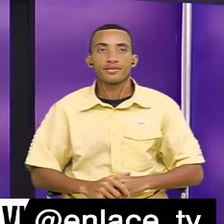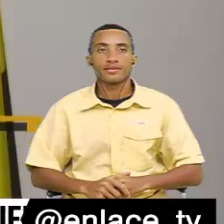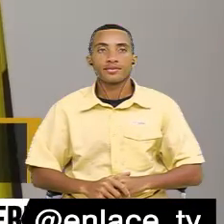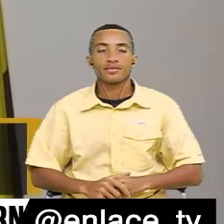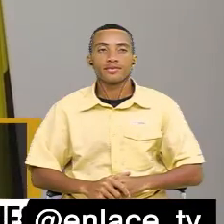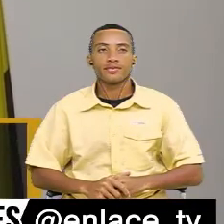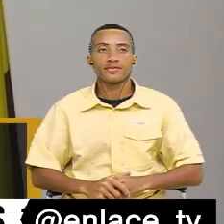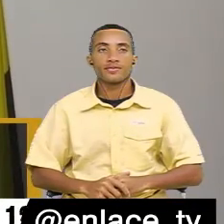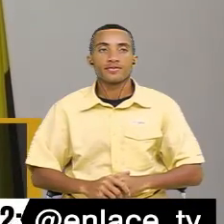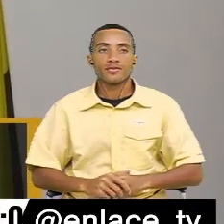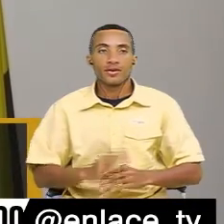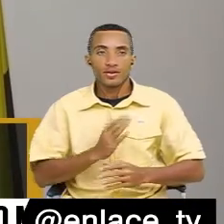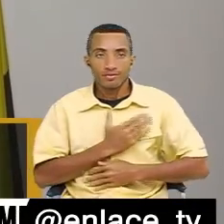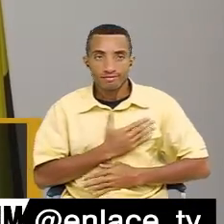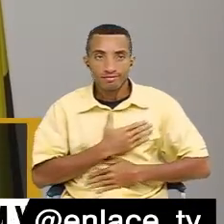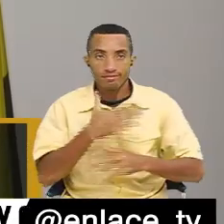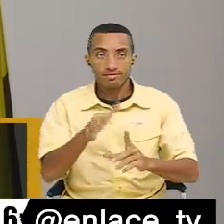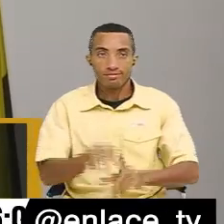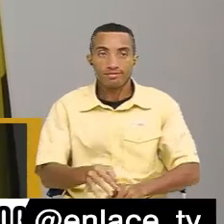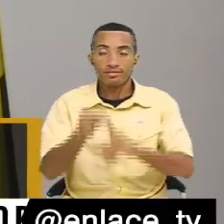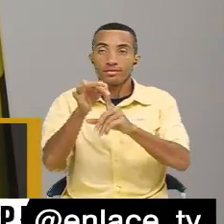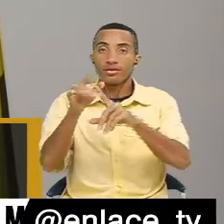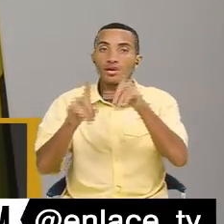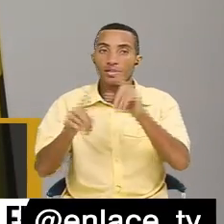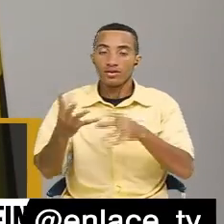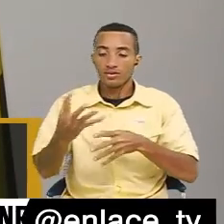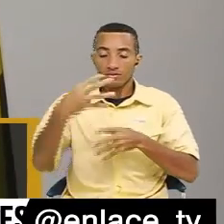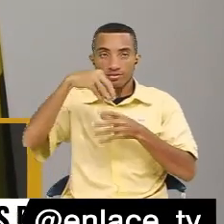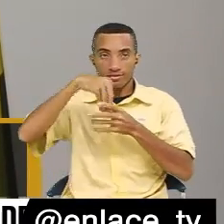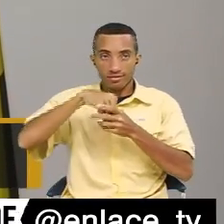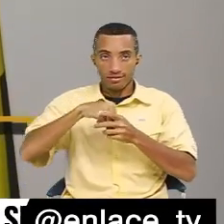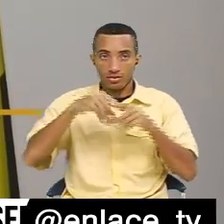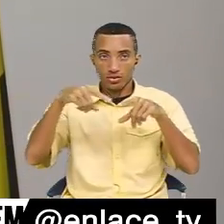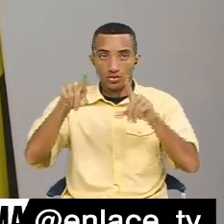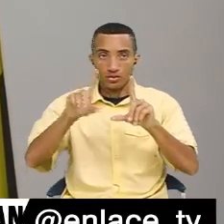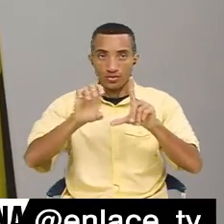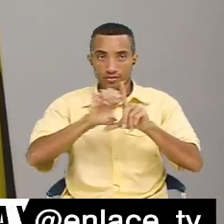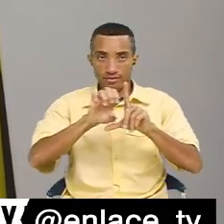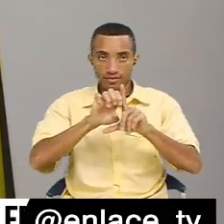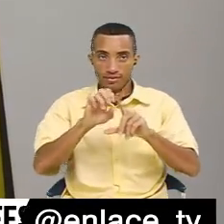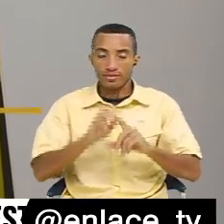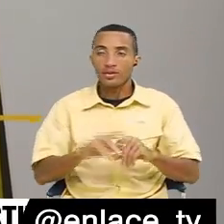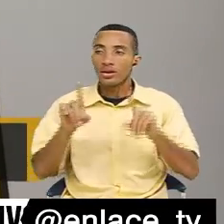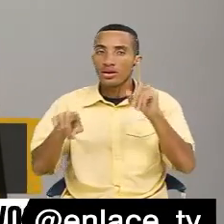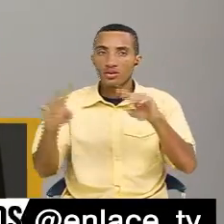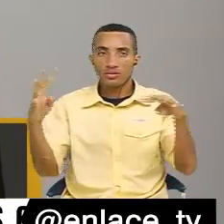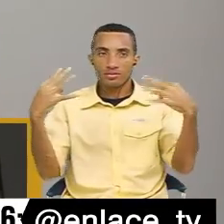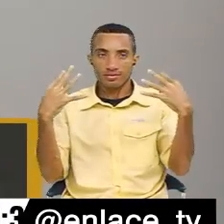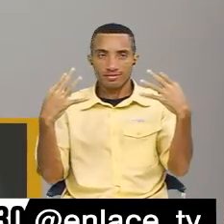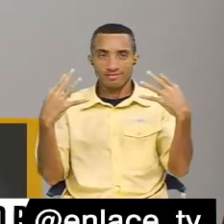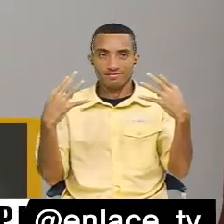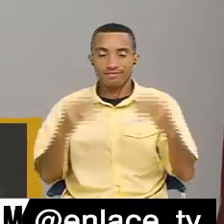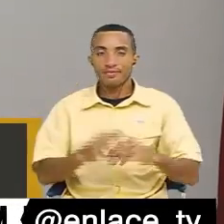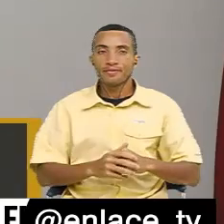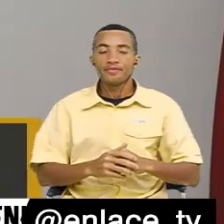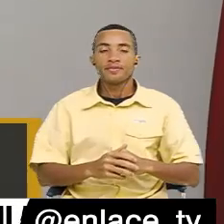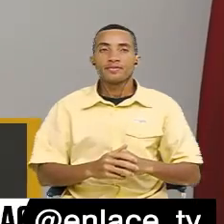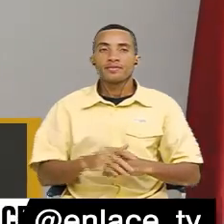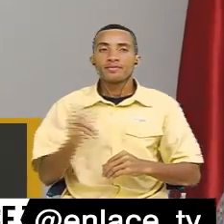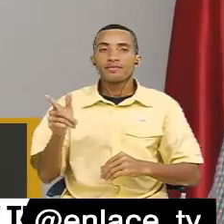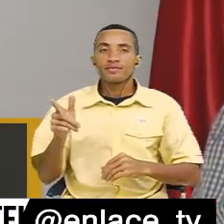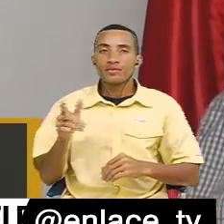Un saludo especial para nuestros compañeros en estudios y a nuestra amable teleaudiencia de Enlace Noticias. Nos encontramos con el